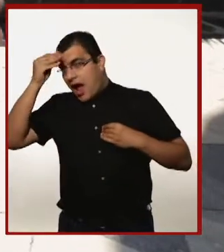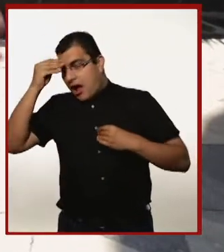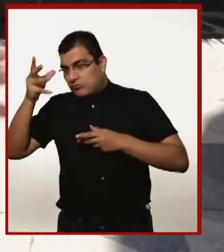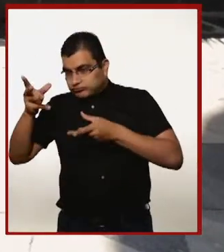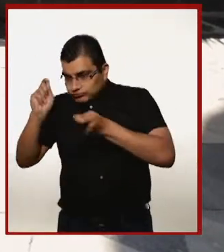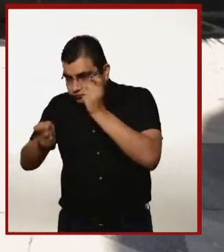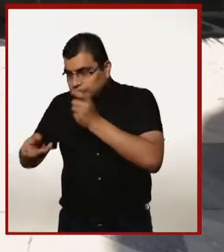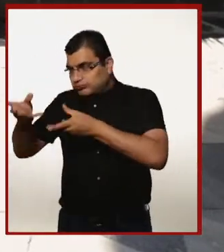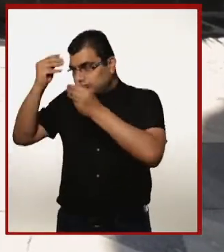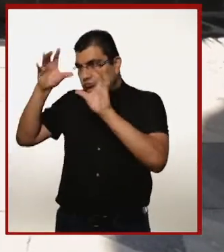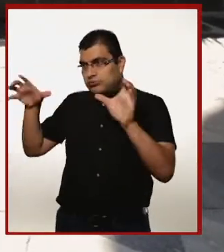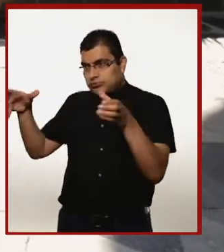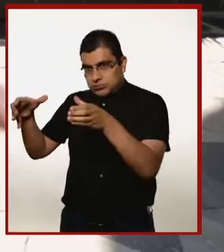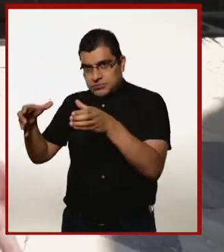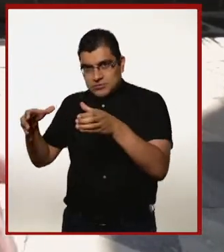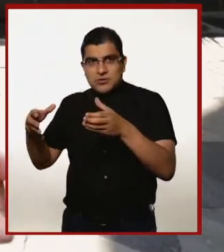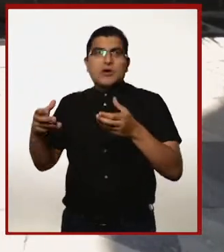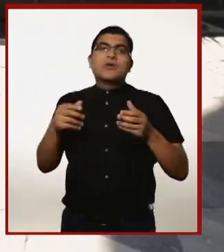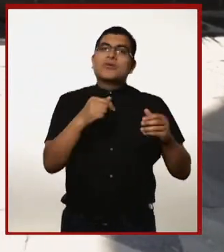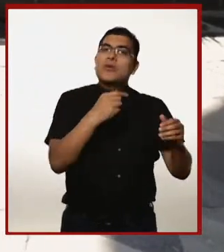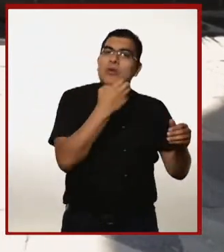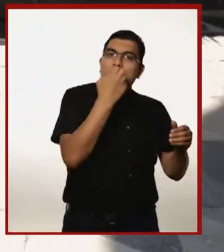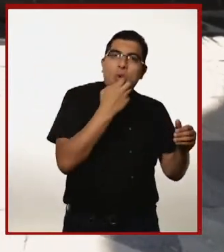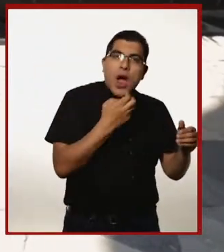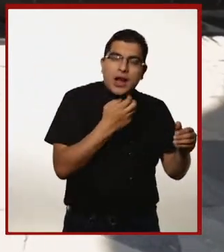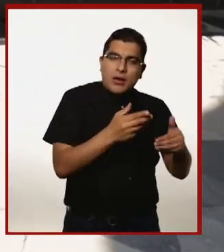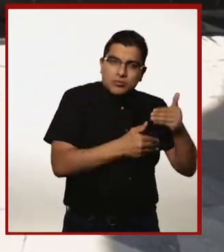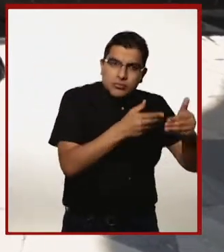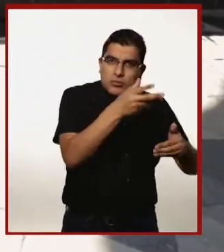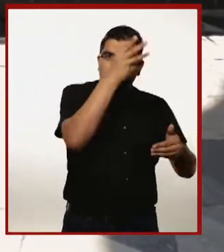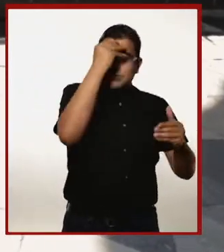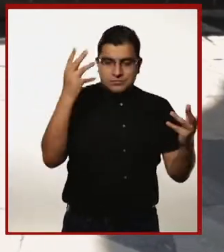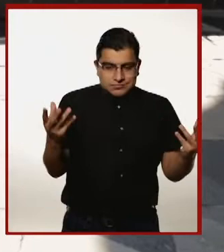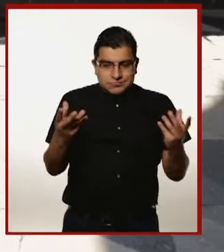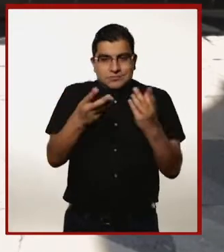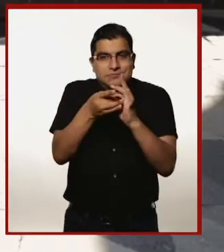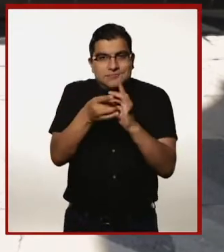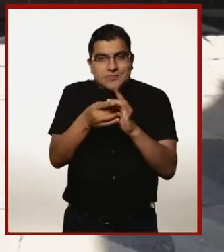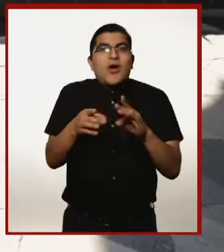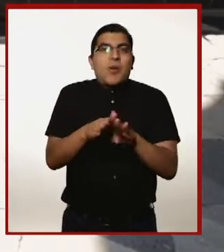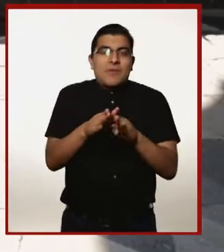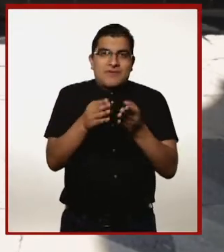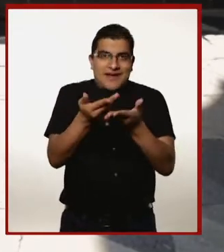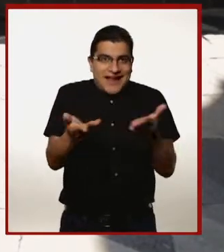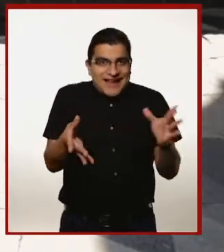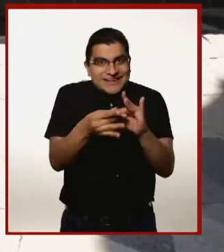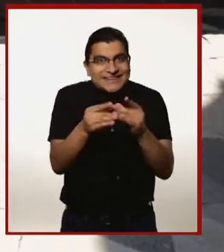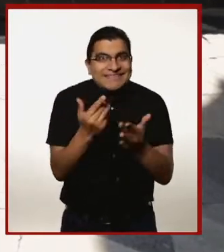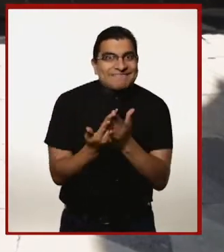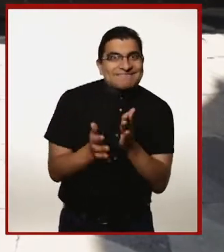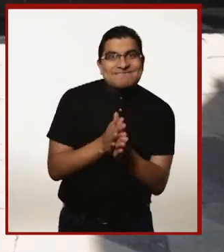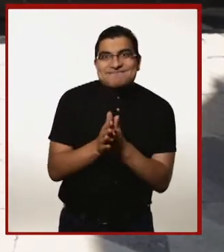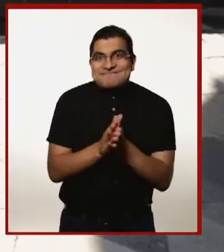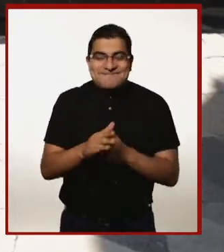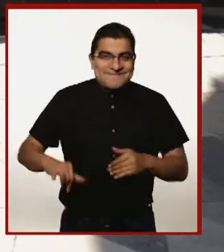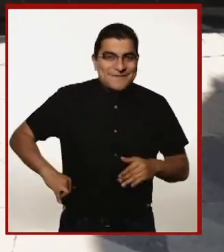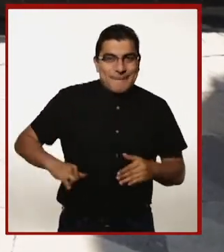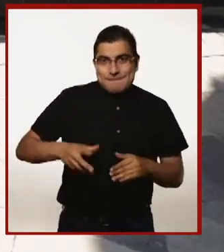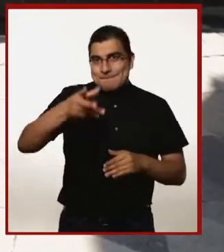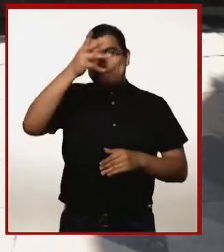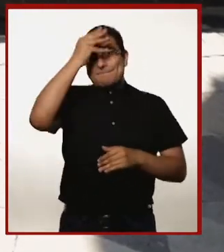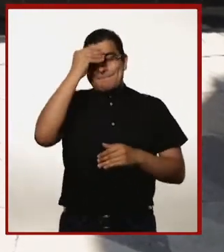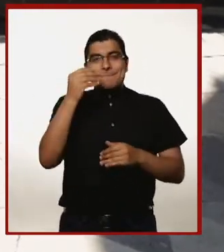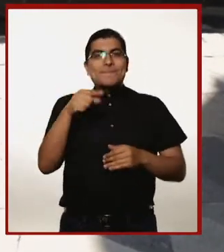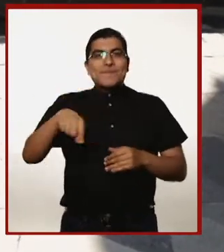los aprendizajes construidos en la comunidad y generados en la escuela. Quédense, nuestro programa de hoy está muy